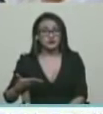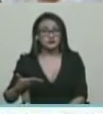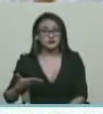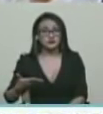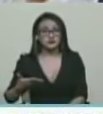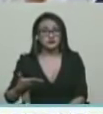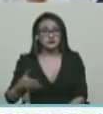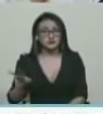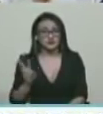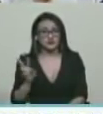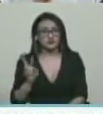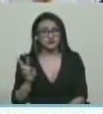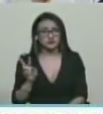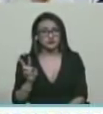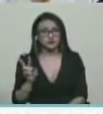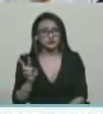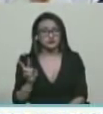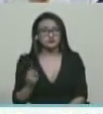nuestro país.